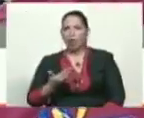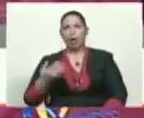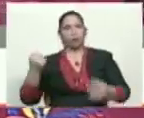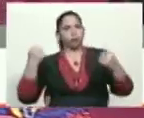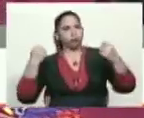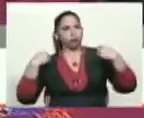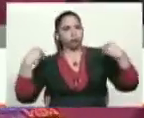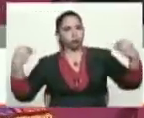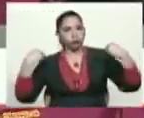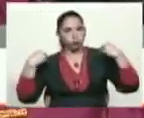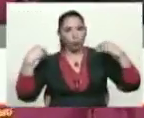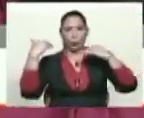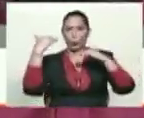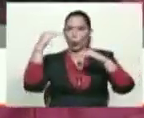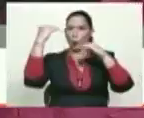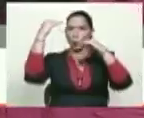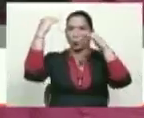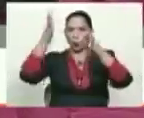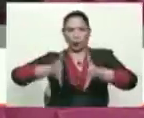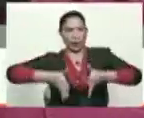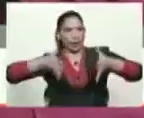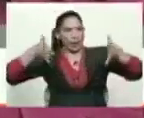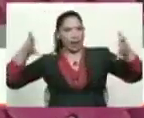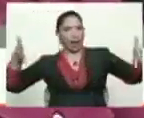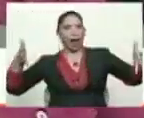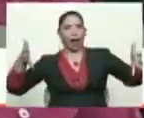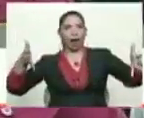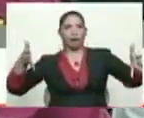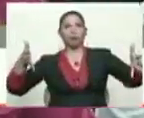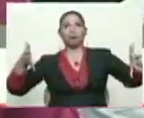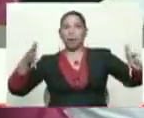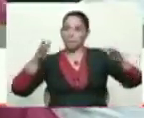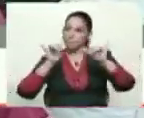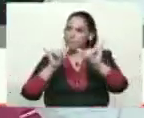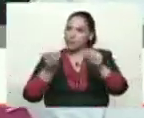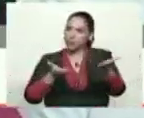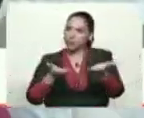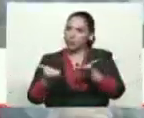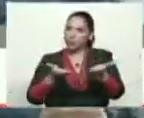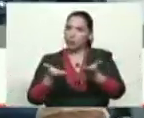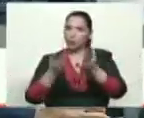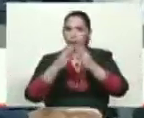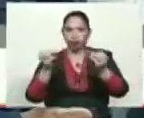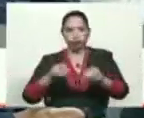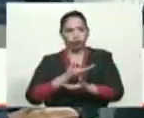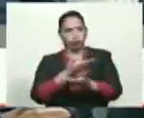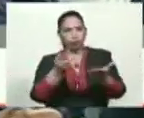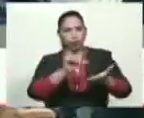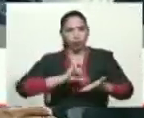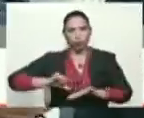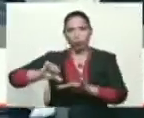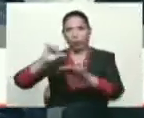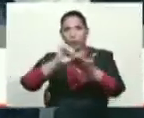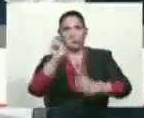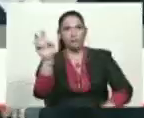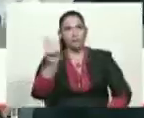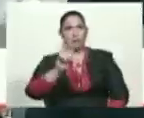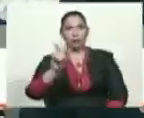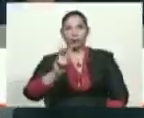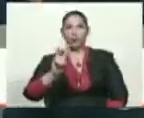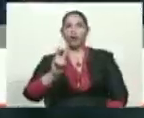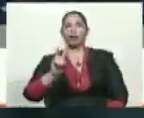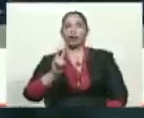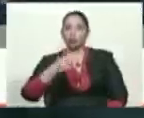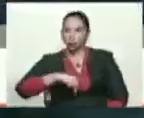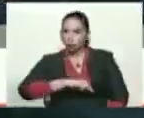verticales de este tamaño de esta magnitud con estos servicios a todas las ciudades de venezuela y vayamos